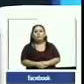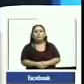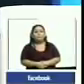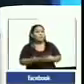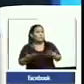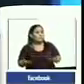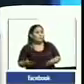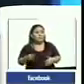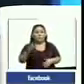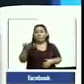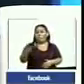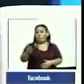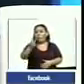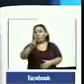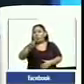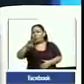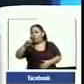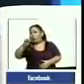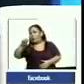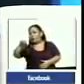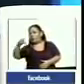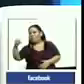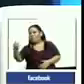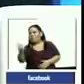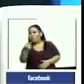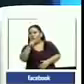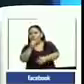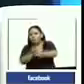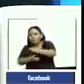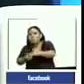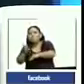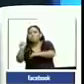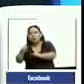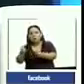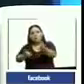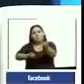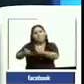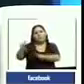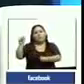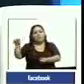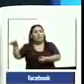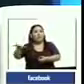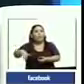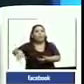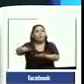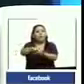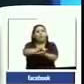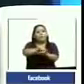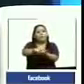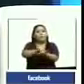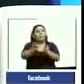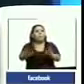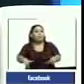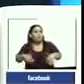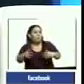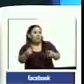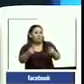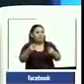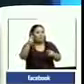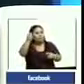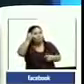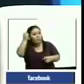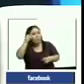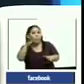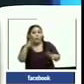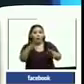Y más de 200 mil inmigrantes tendrán la posibilidad de manejar legalmente en el estado de Nueva York la medida se da en medio de tensiones por